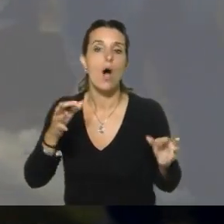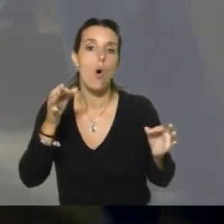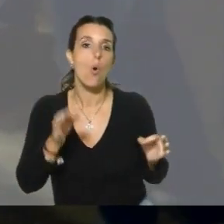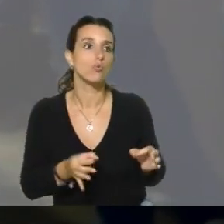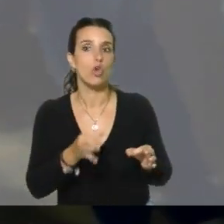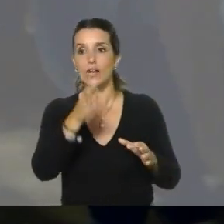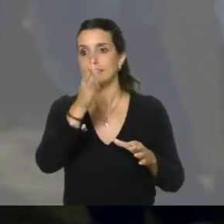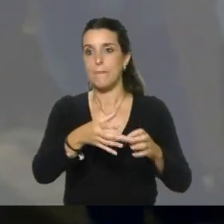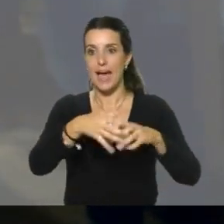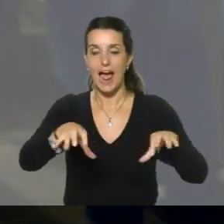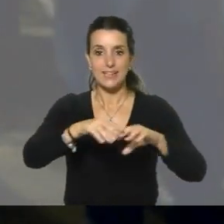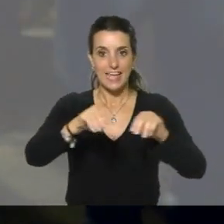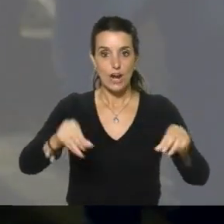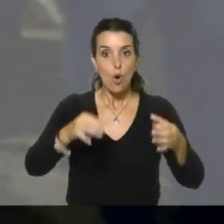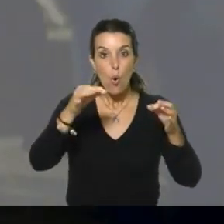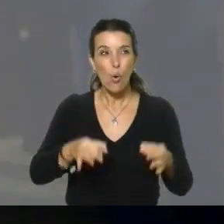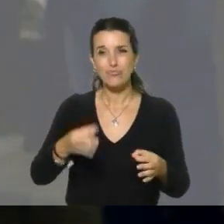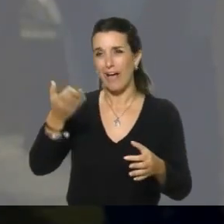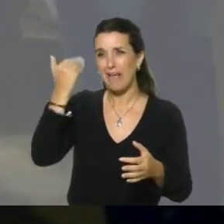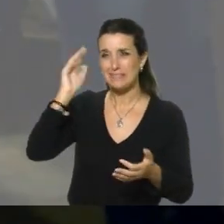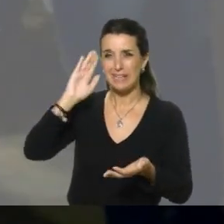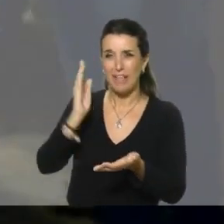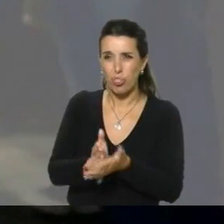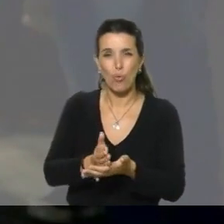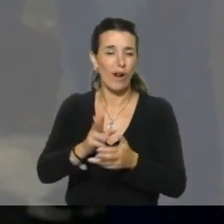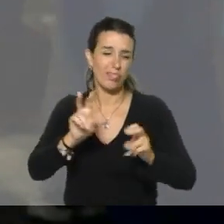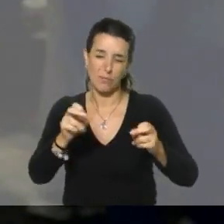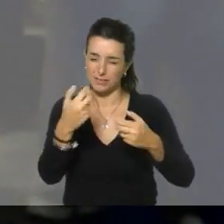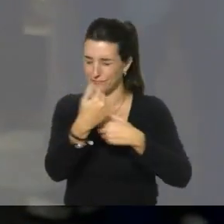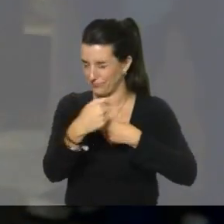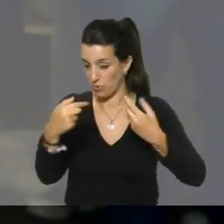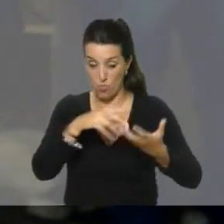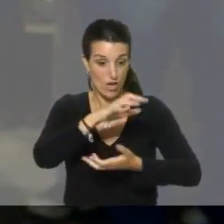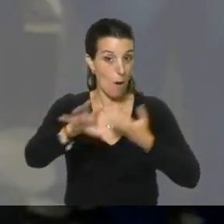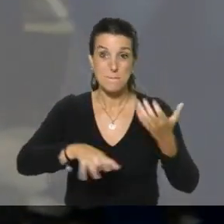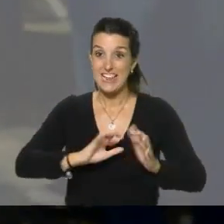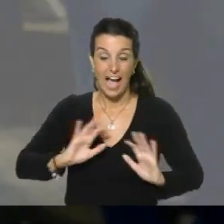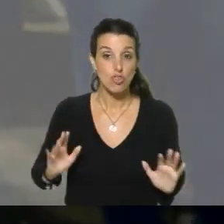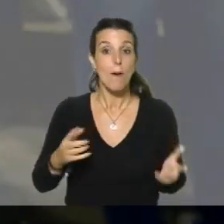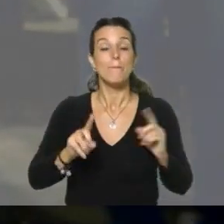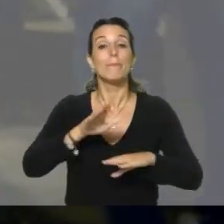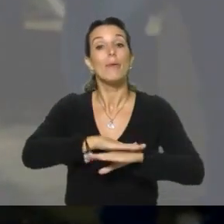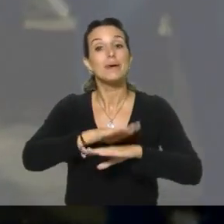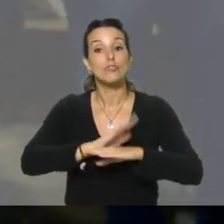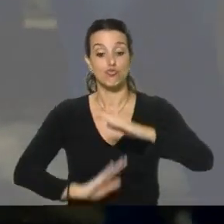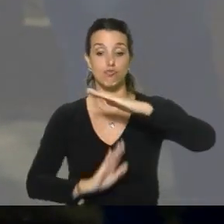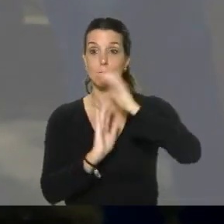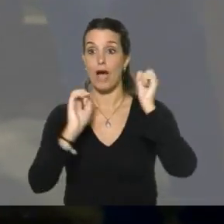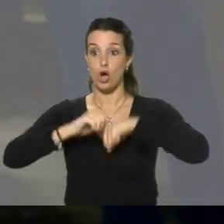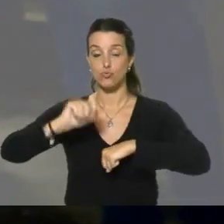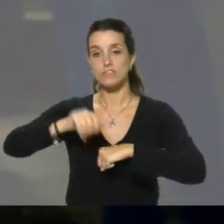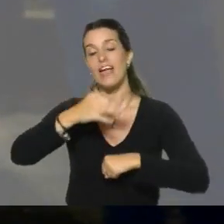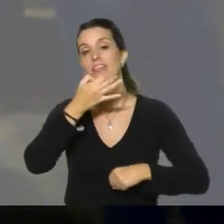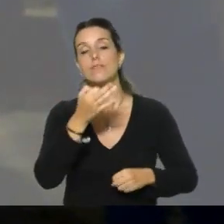fraccionamiento, etcétera, en donde estuvo en el medio la dictadura, ¿no? Cuestiones muy complejas, pero en el momento que la Suprema Corte de Justicia